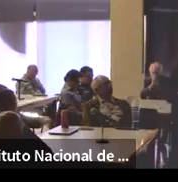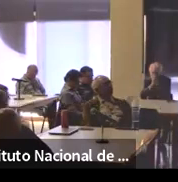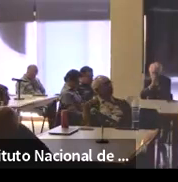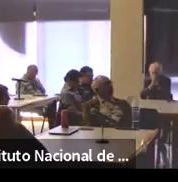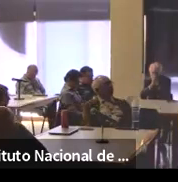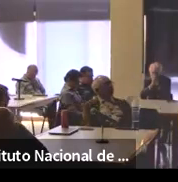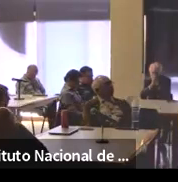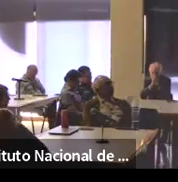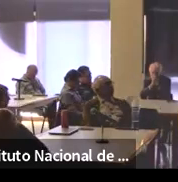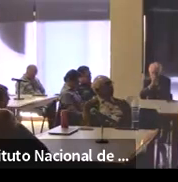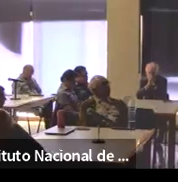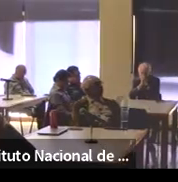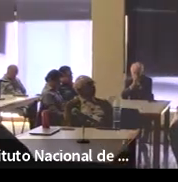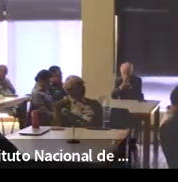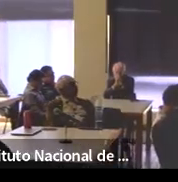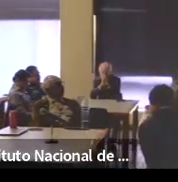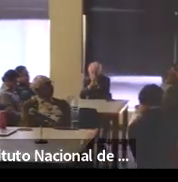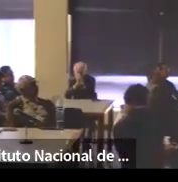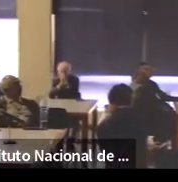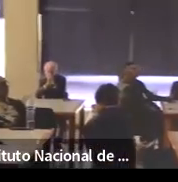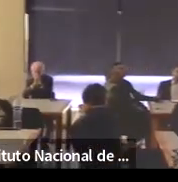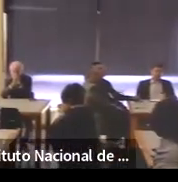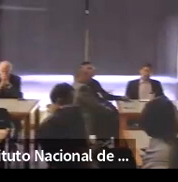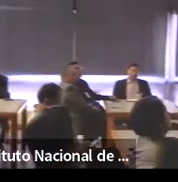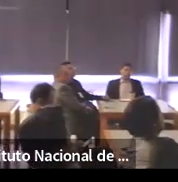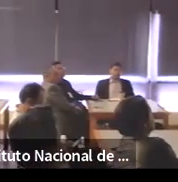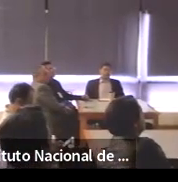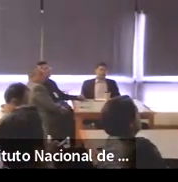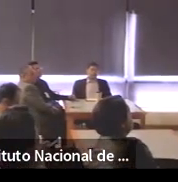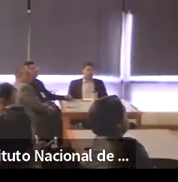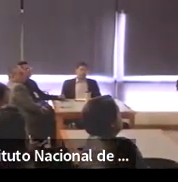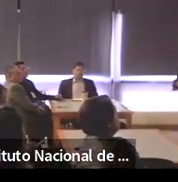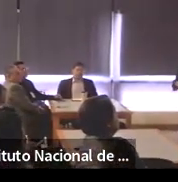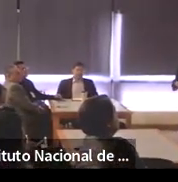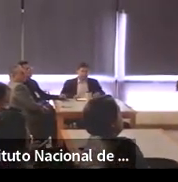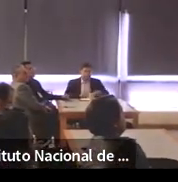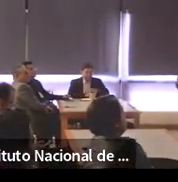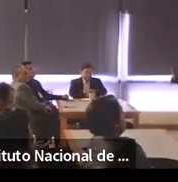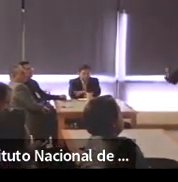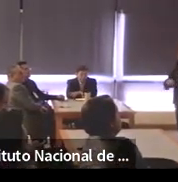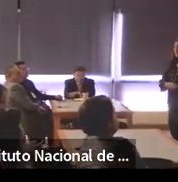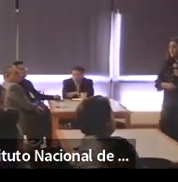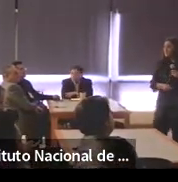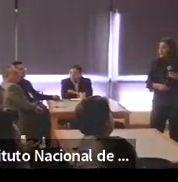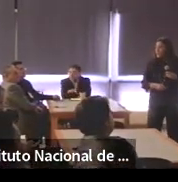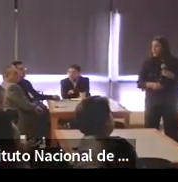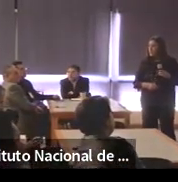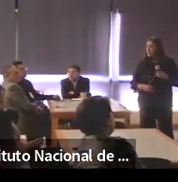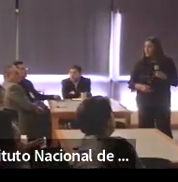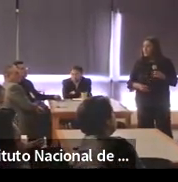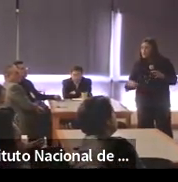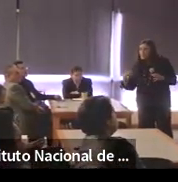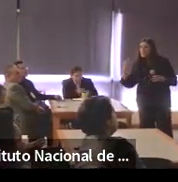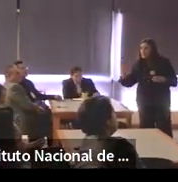bien porque al final de todo tiene que ver cómo negocias Cómo haces esa negociación porque preguntarte ayuda